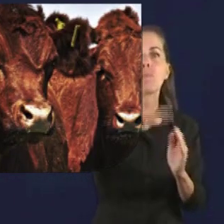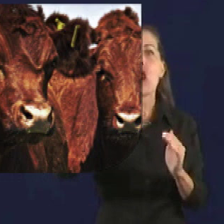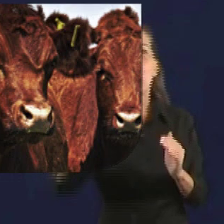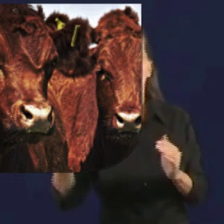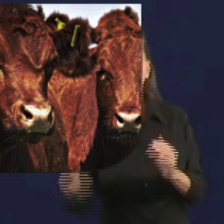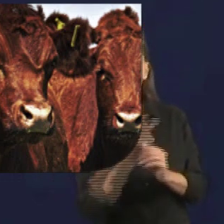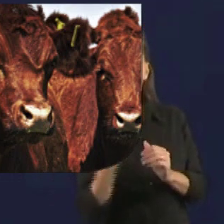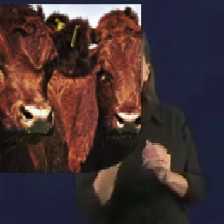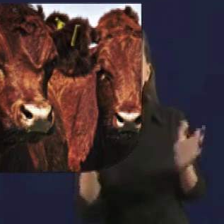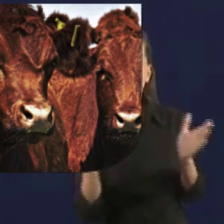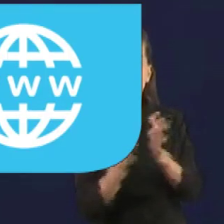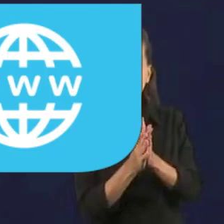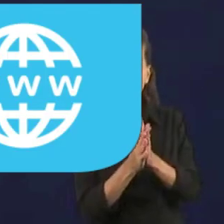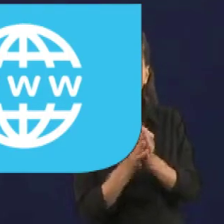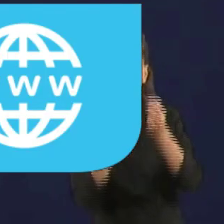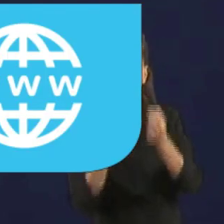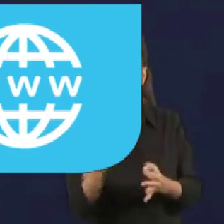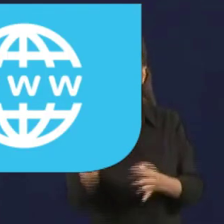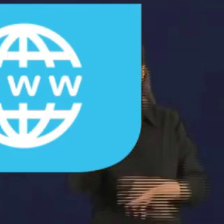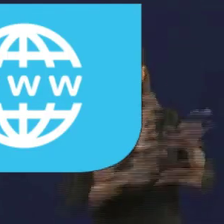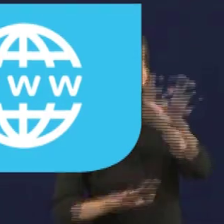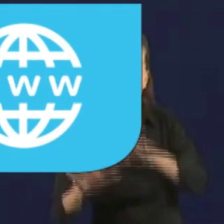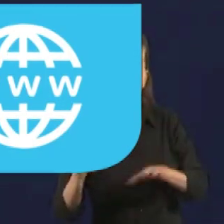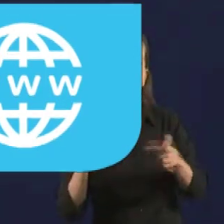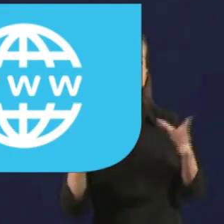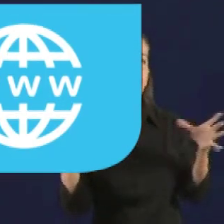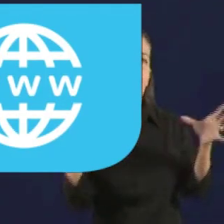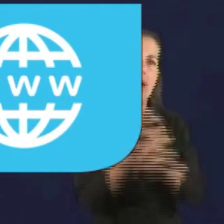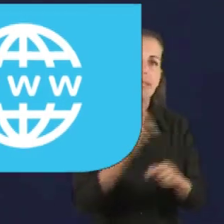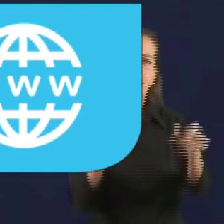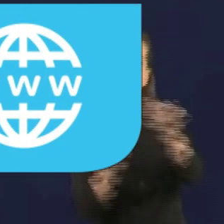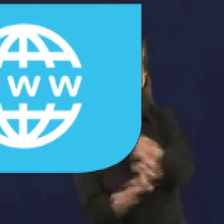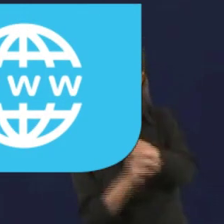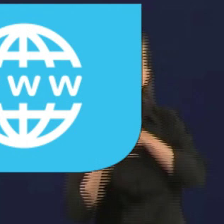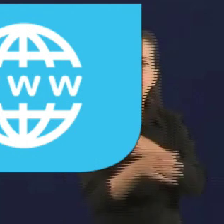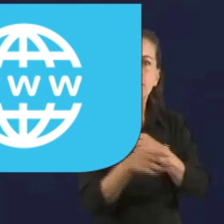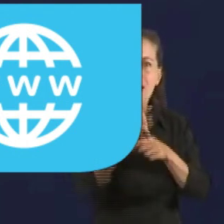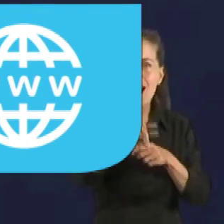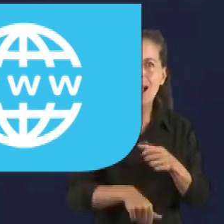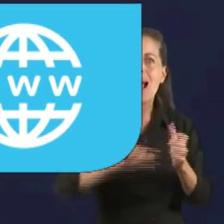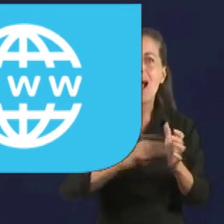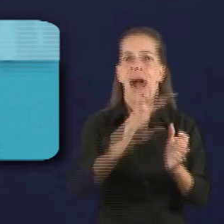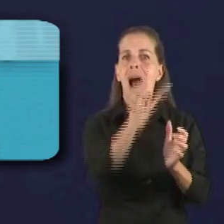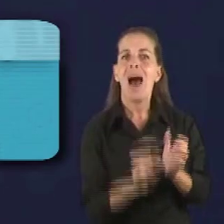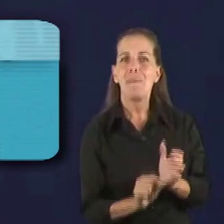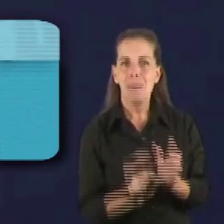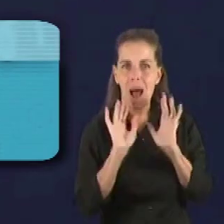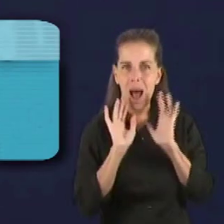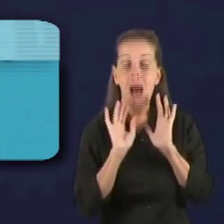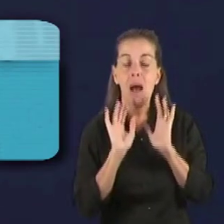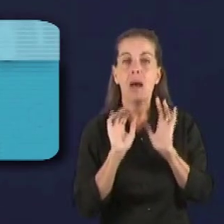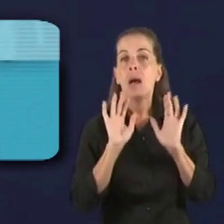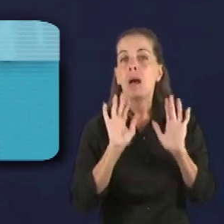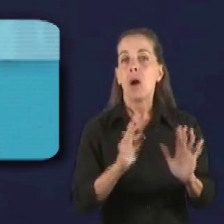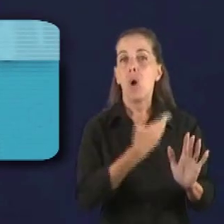el esquema del transporte público en el AMBA. El Gobierno Nacional con esto está